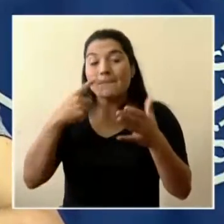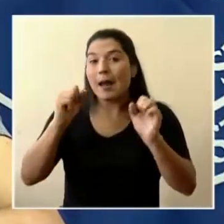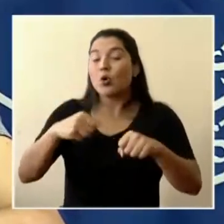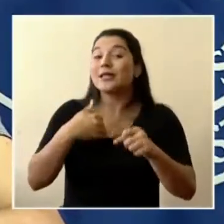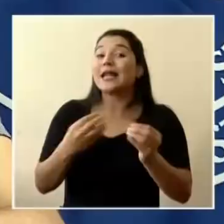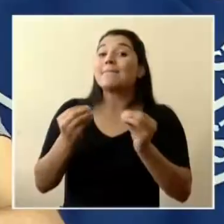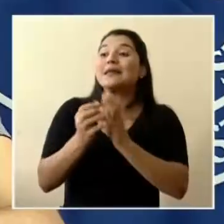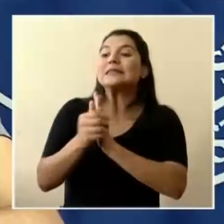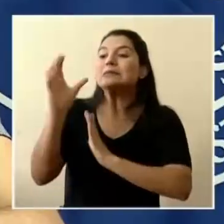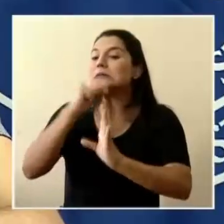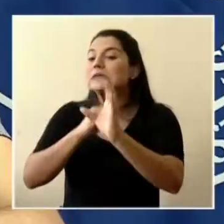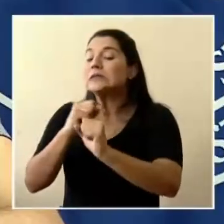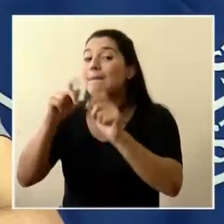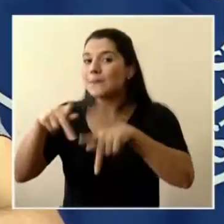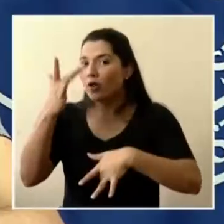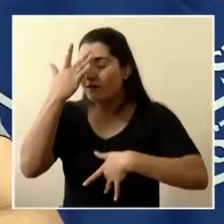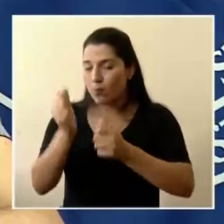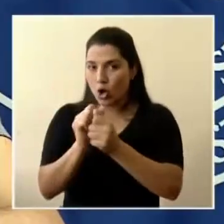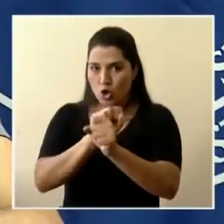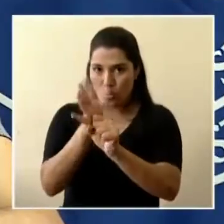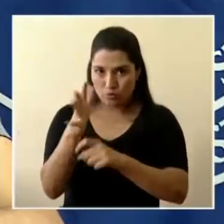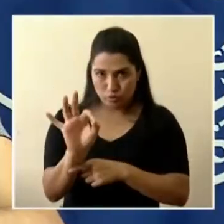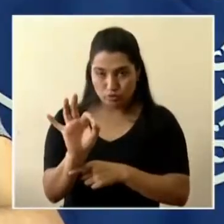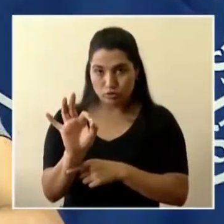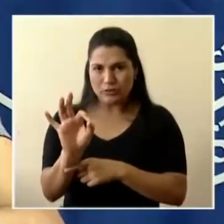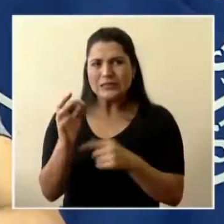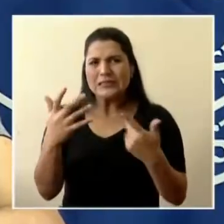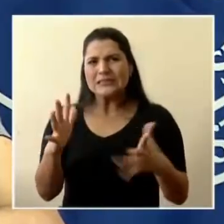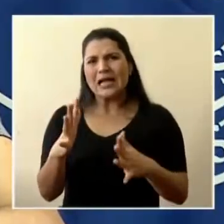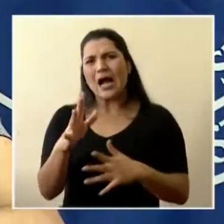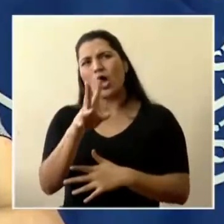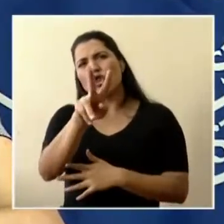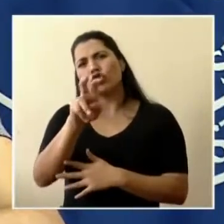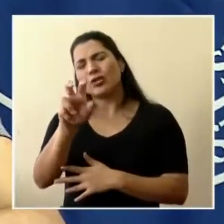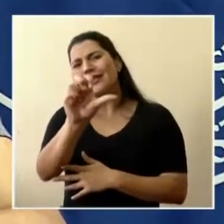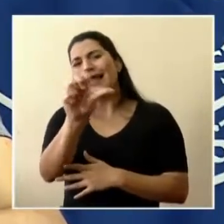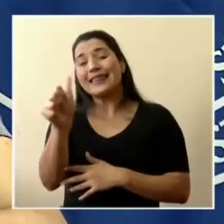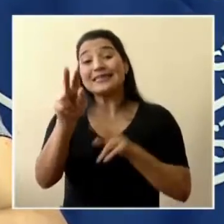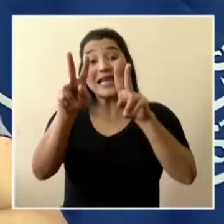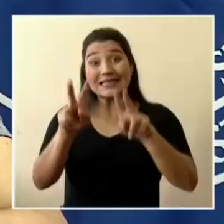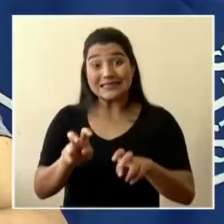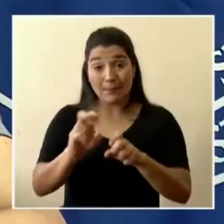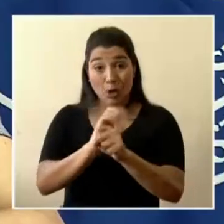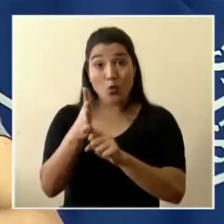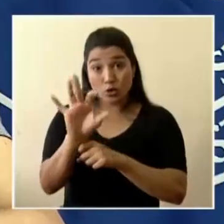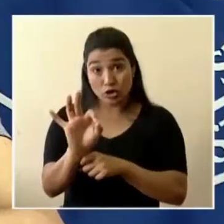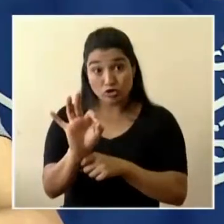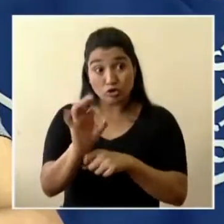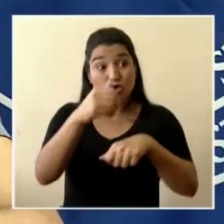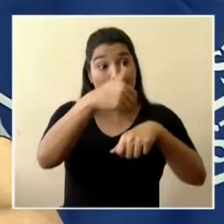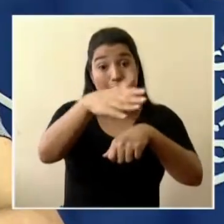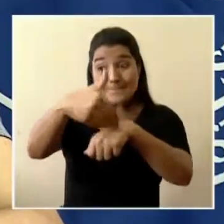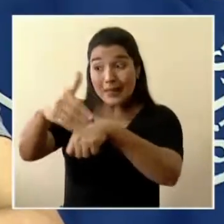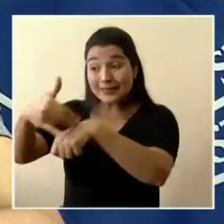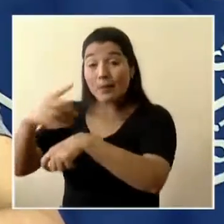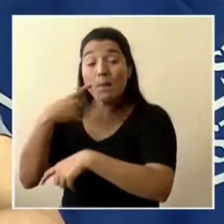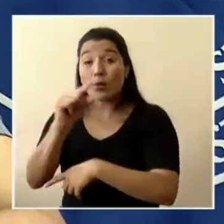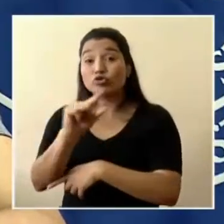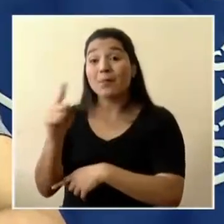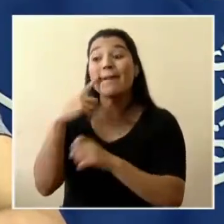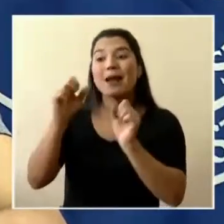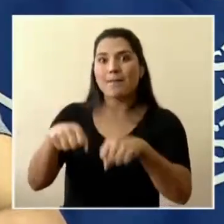un total de 3 o 5 a 15 por semana por sitio, que sea un total de 210 muestras de personas que incluso no cumplen con la definición de caso.